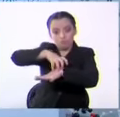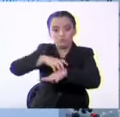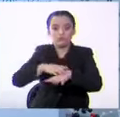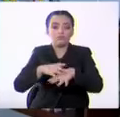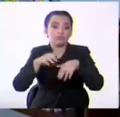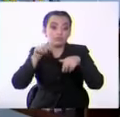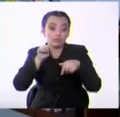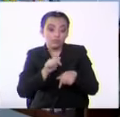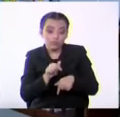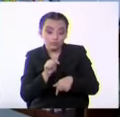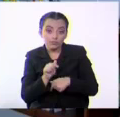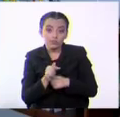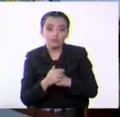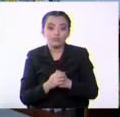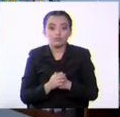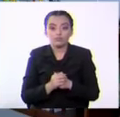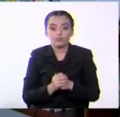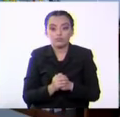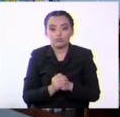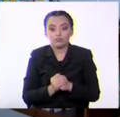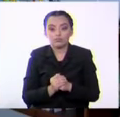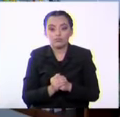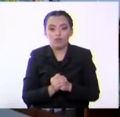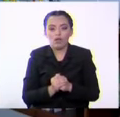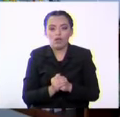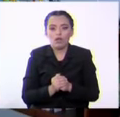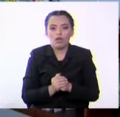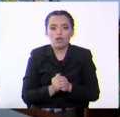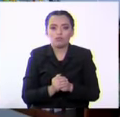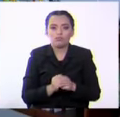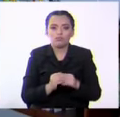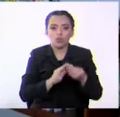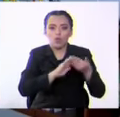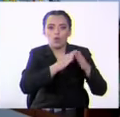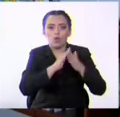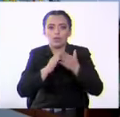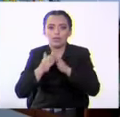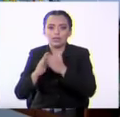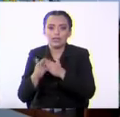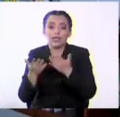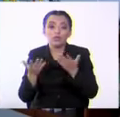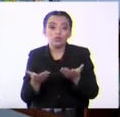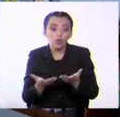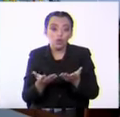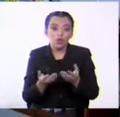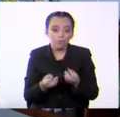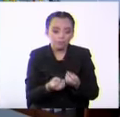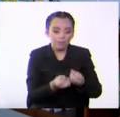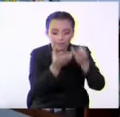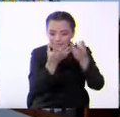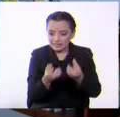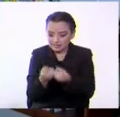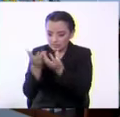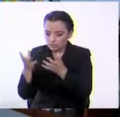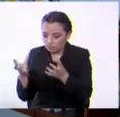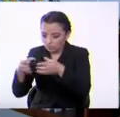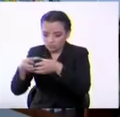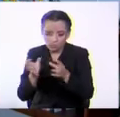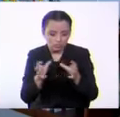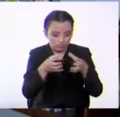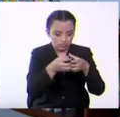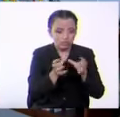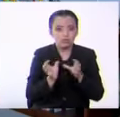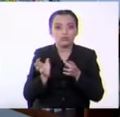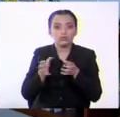hidrológico está siendo regulado por las comunidades vegetales que están ahí. ¿Qué es lo que ocurre? Bueno, pues por ejemplo